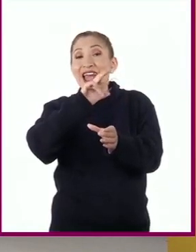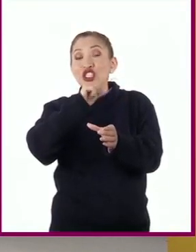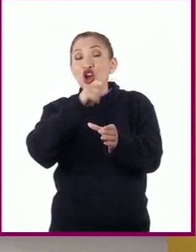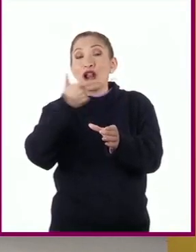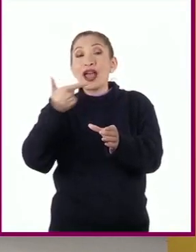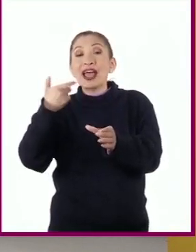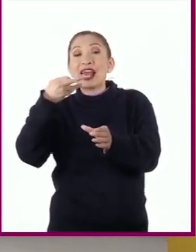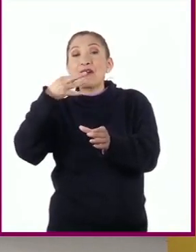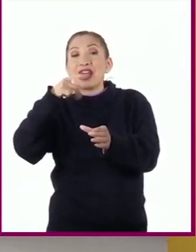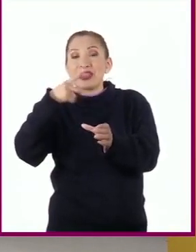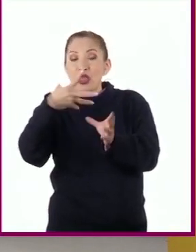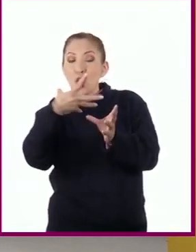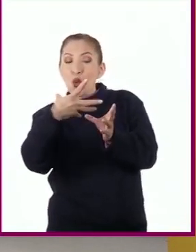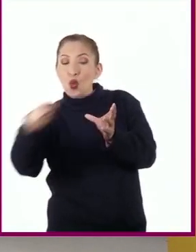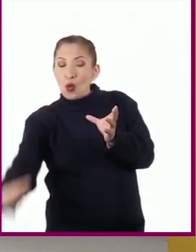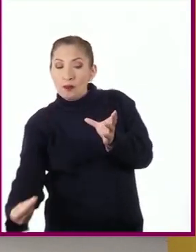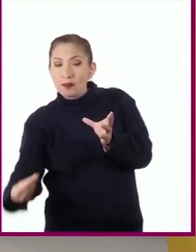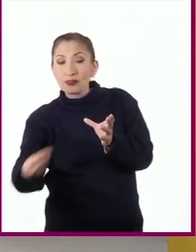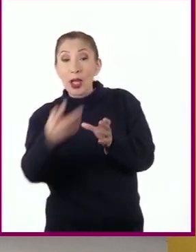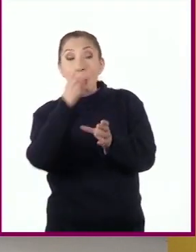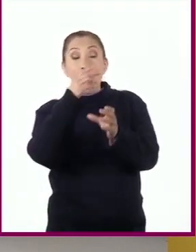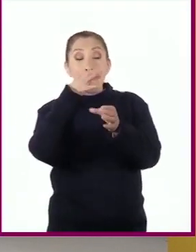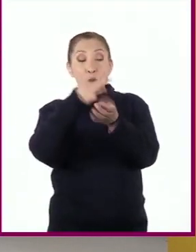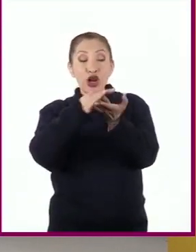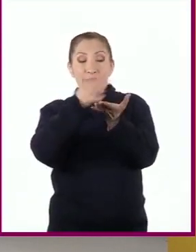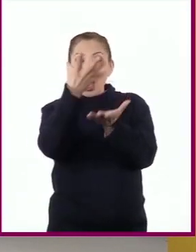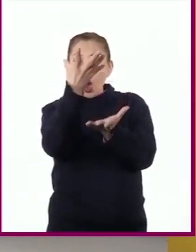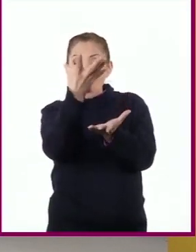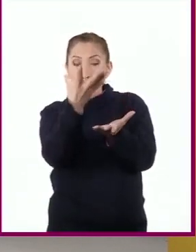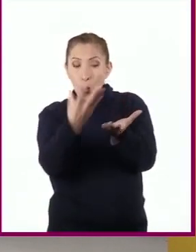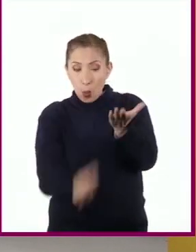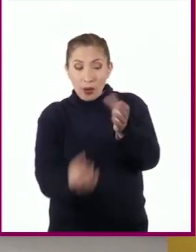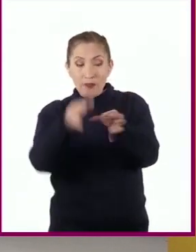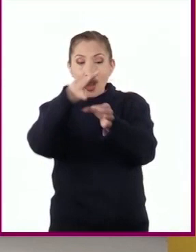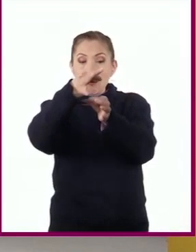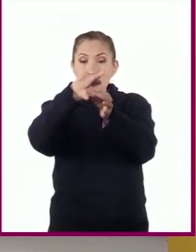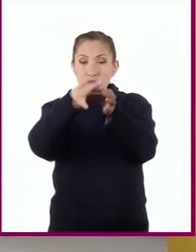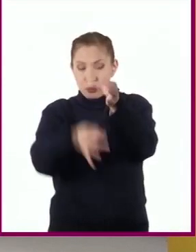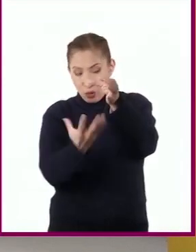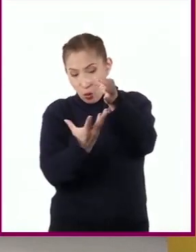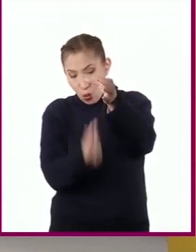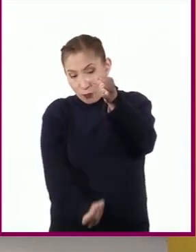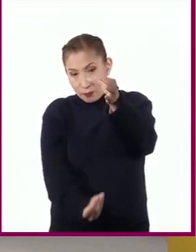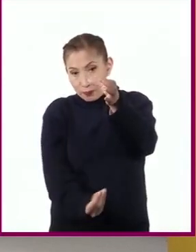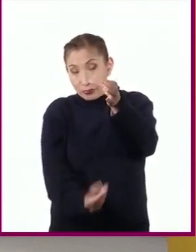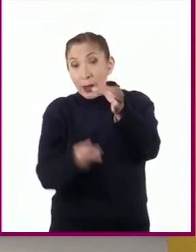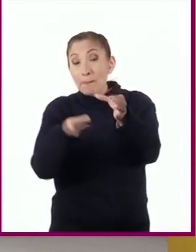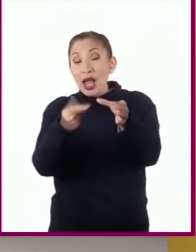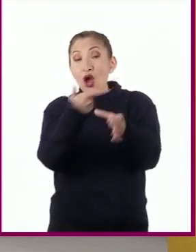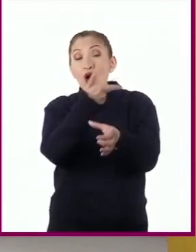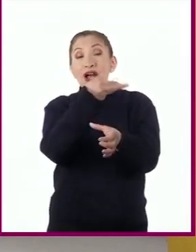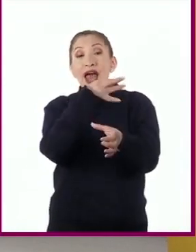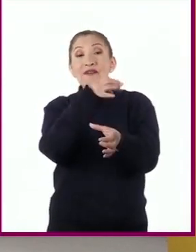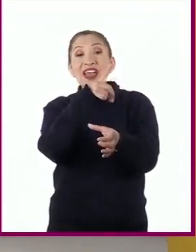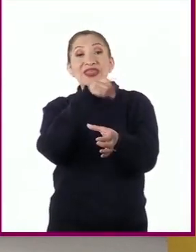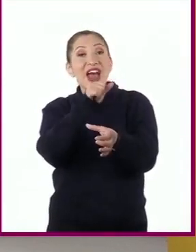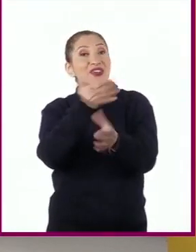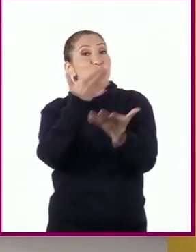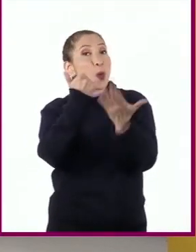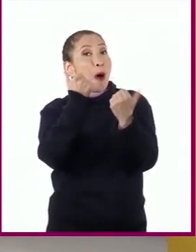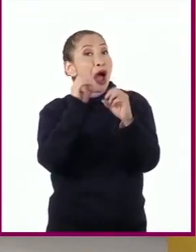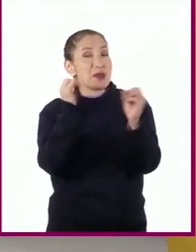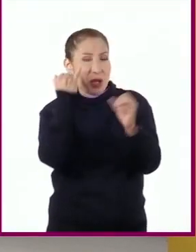gravedad que actuará sobre la moneda y por eso cae. Pero si la gravedad no